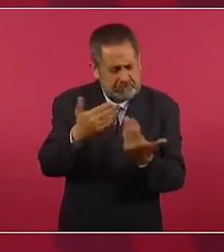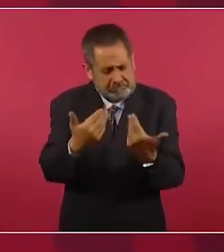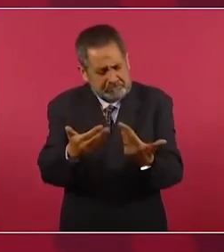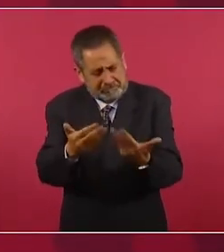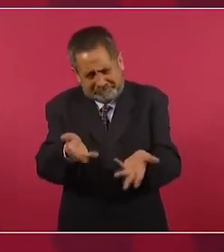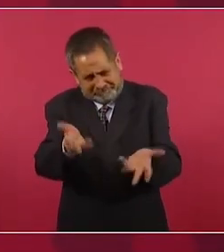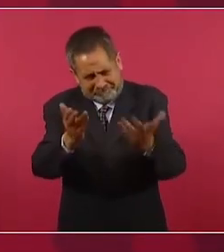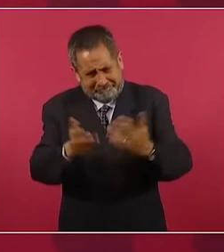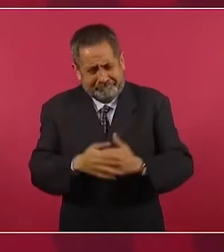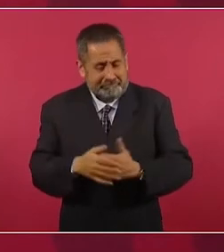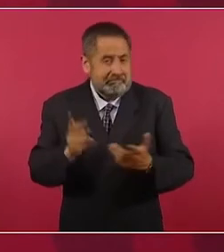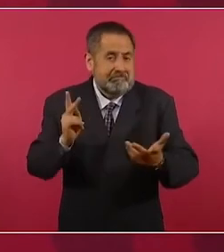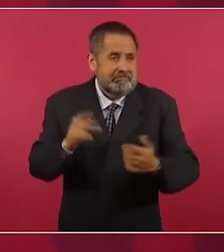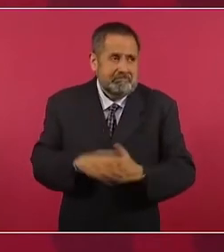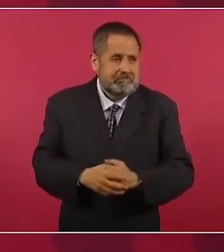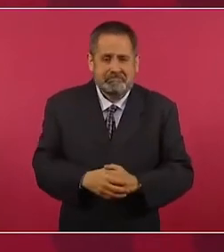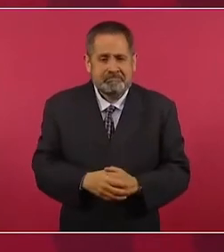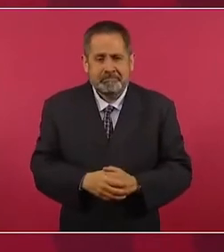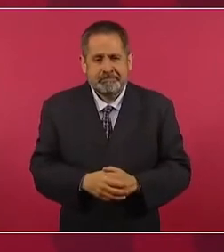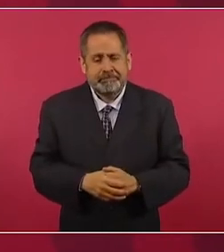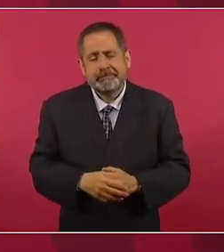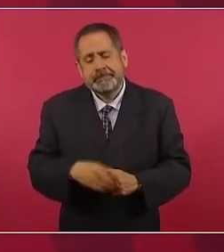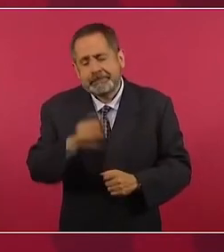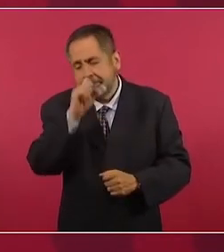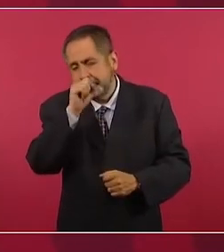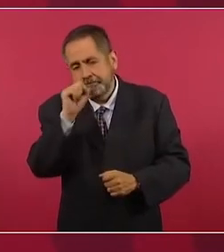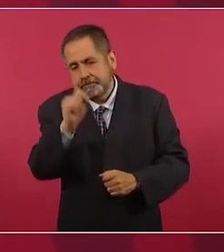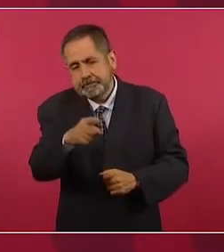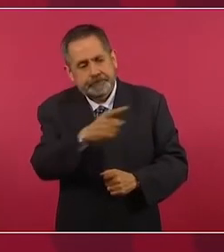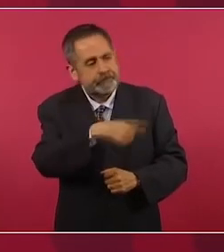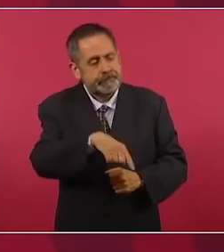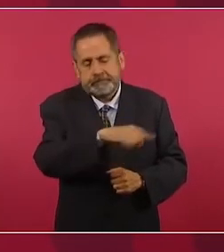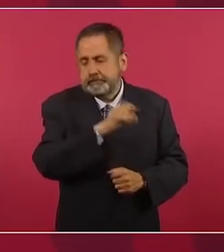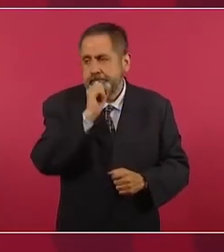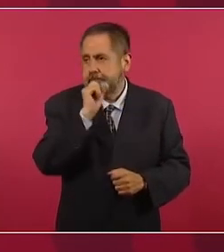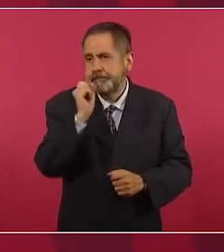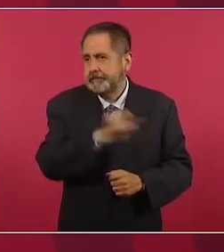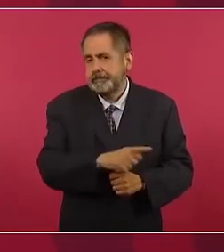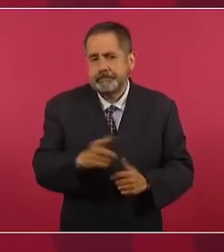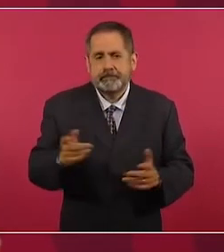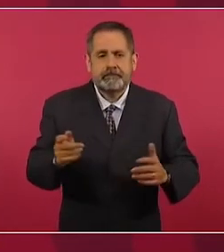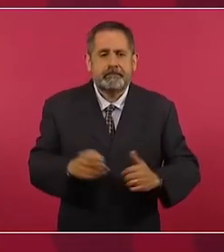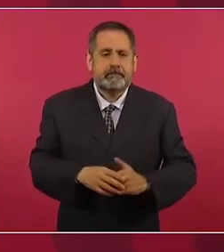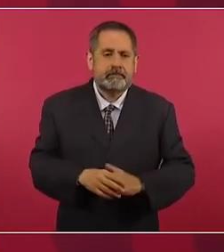Pero es lo mismo, es